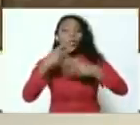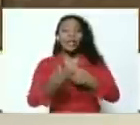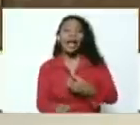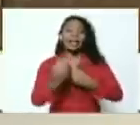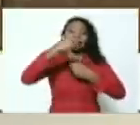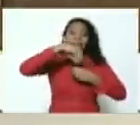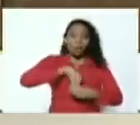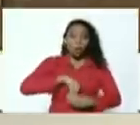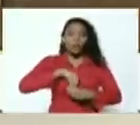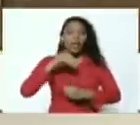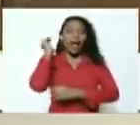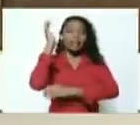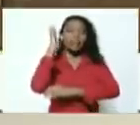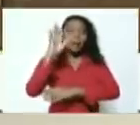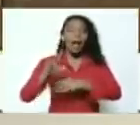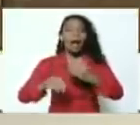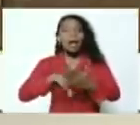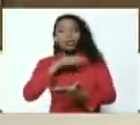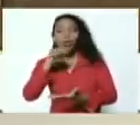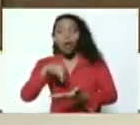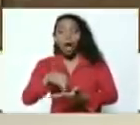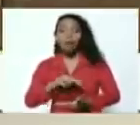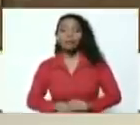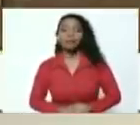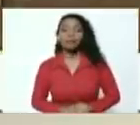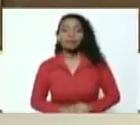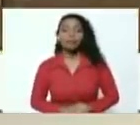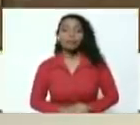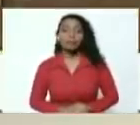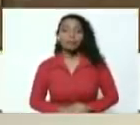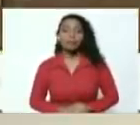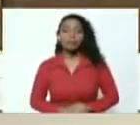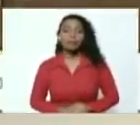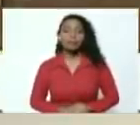Interior de la Asamblea Nacional.